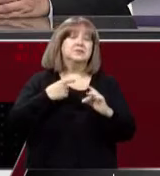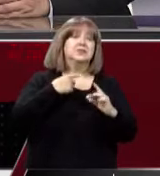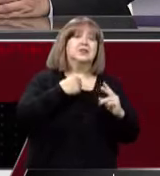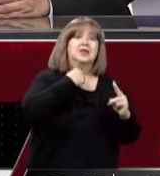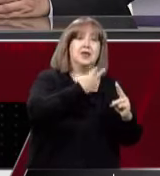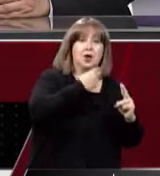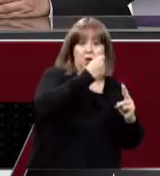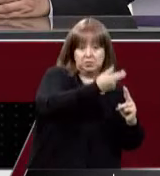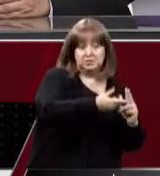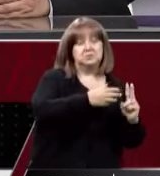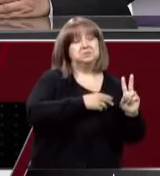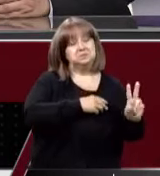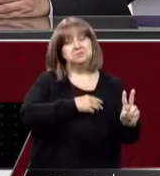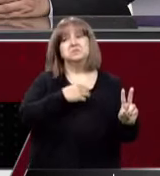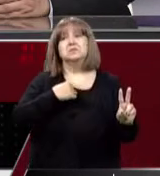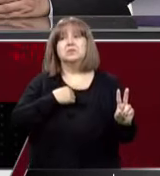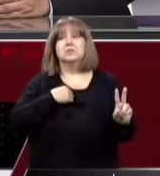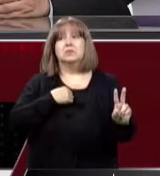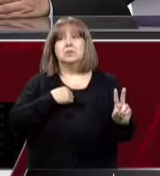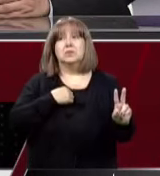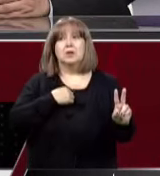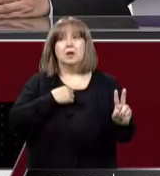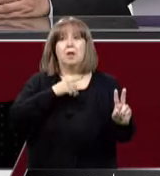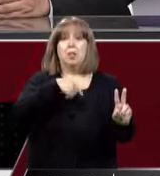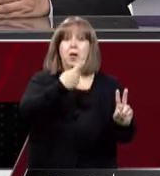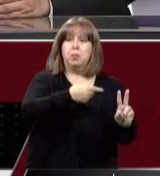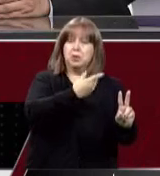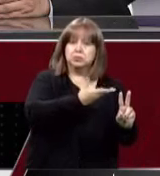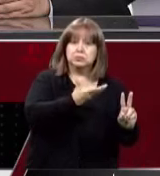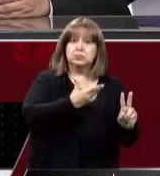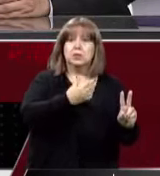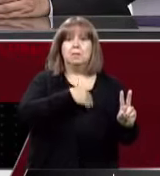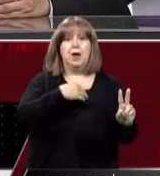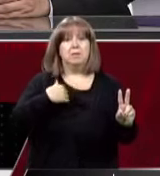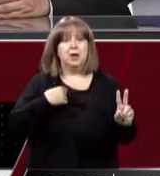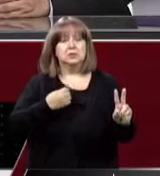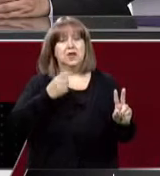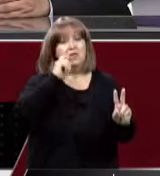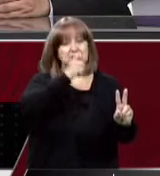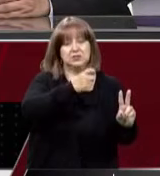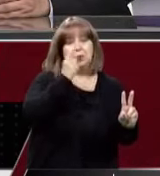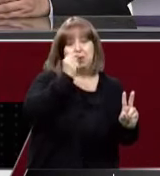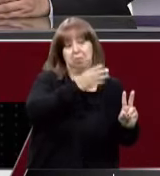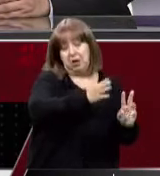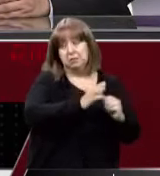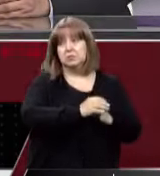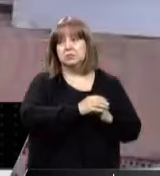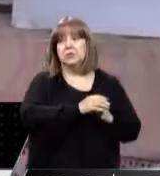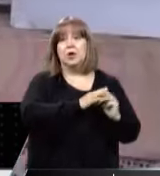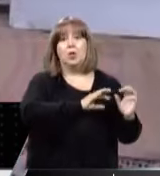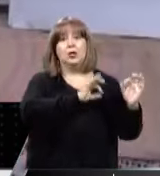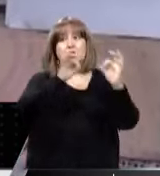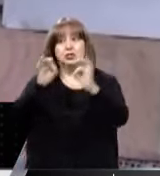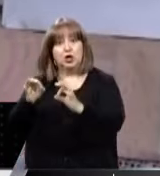de que el niño ya estaba en el hospital Noti en sus últimos momentos. Solo lo pudo ver los últimos minutos de vida.